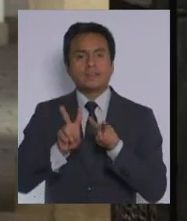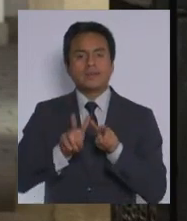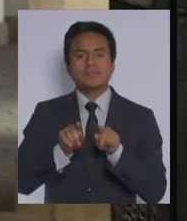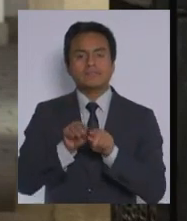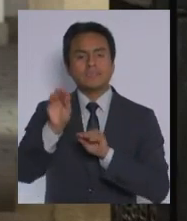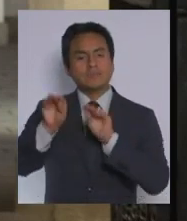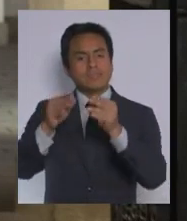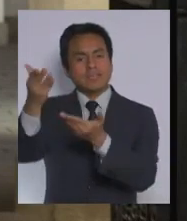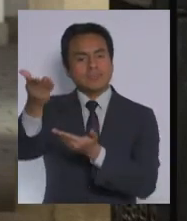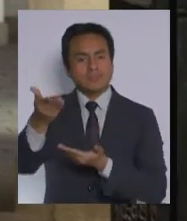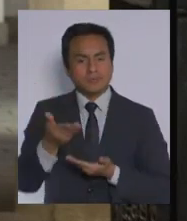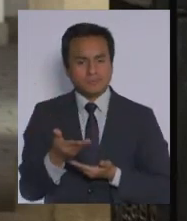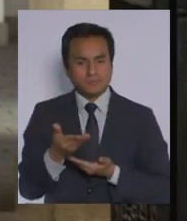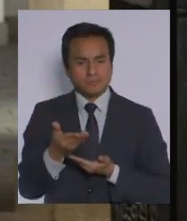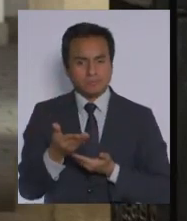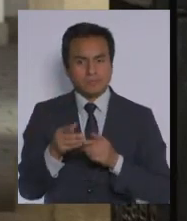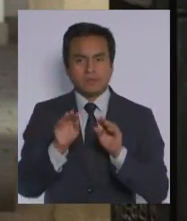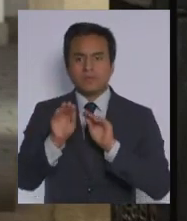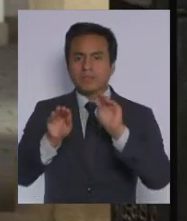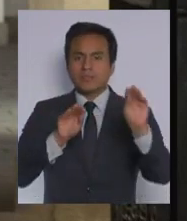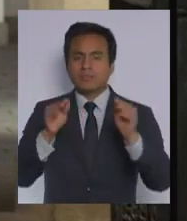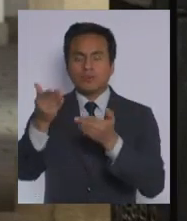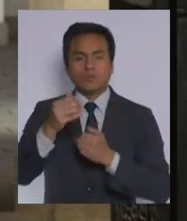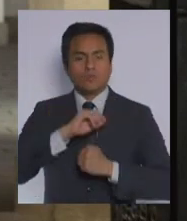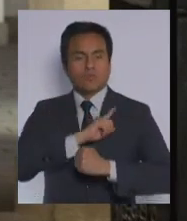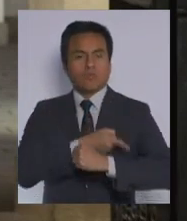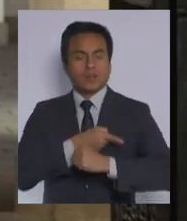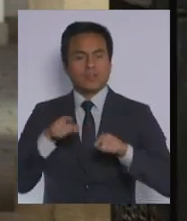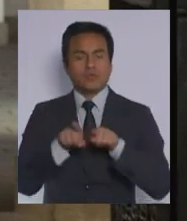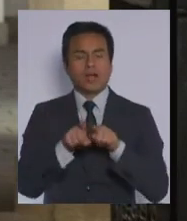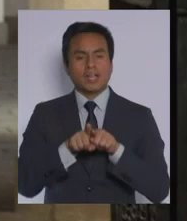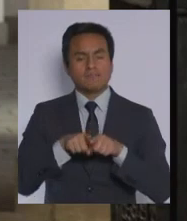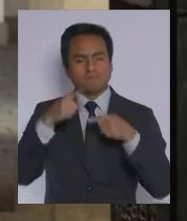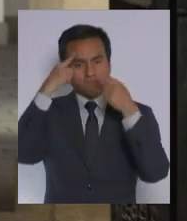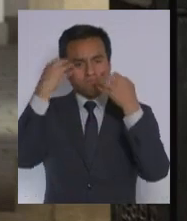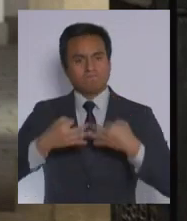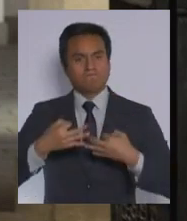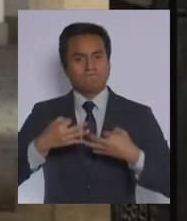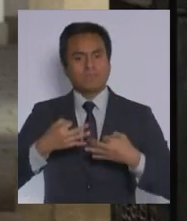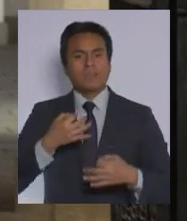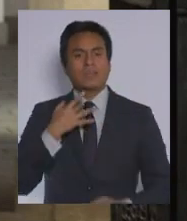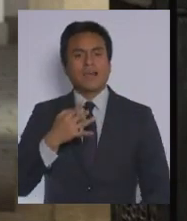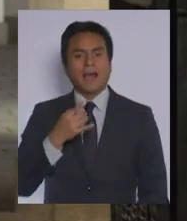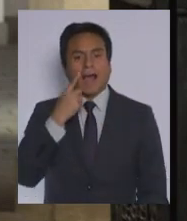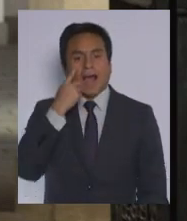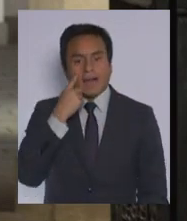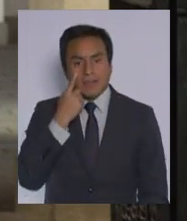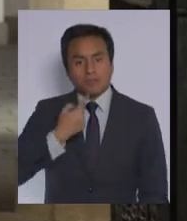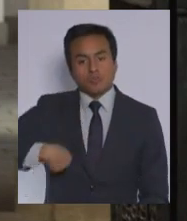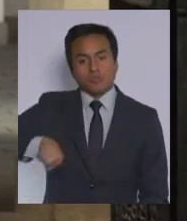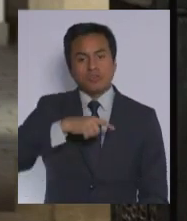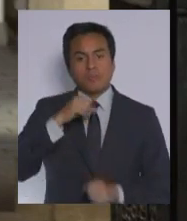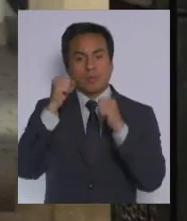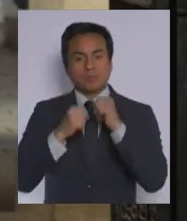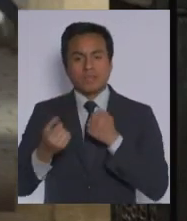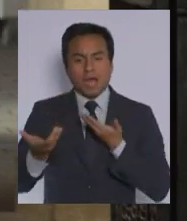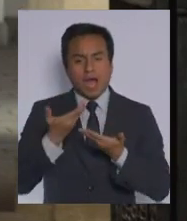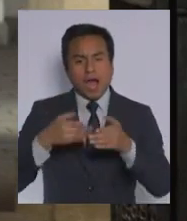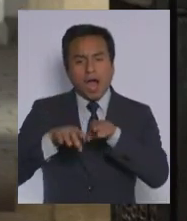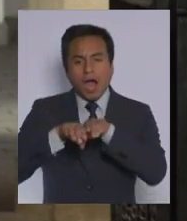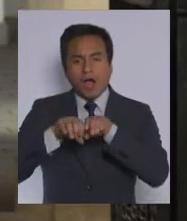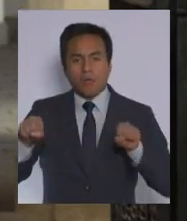invitación una invitación con mucha fuerza y con mucha vehemencia a ver si son los capaces de llegar al acuerdo